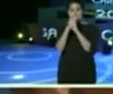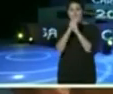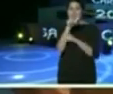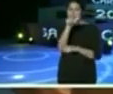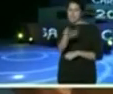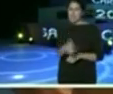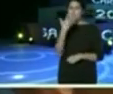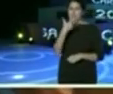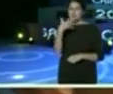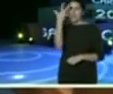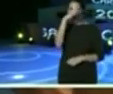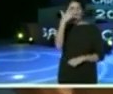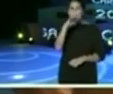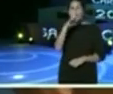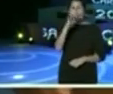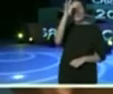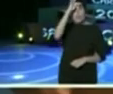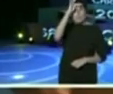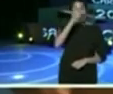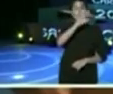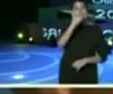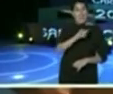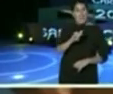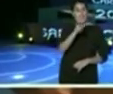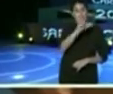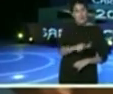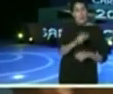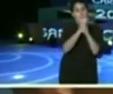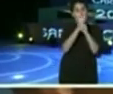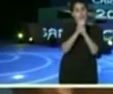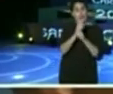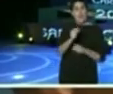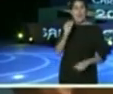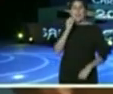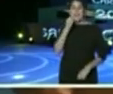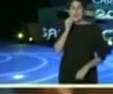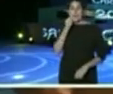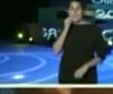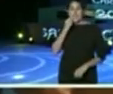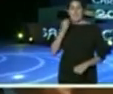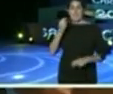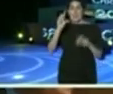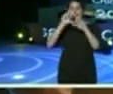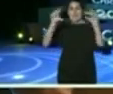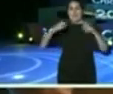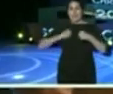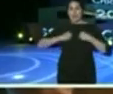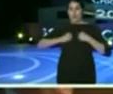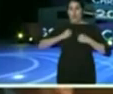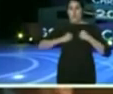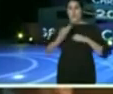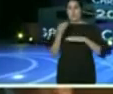carnaval. Domingo Hernández, murguero. Naomi Santos, directora del shower Haciendo Cultura y distribuidora